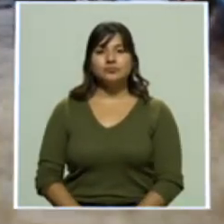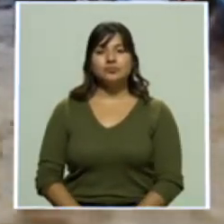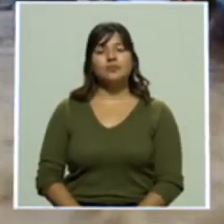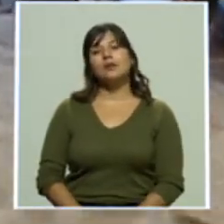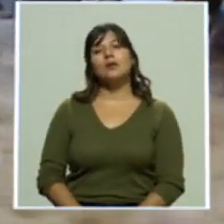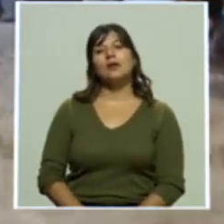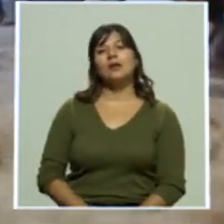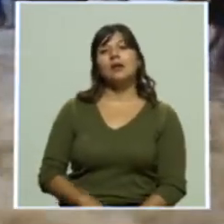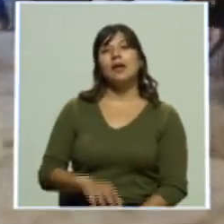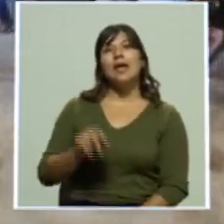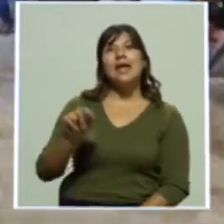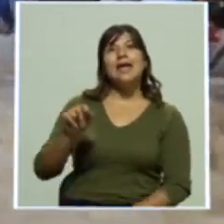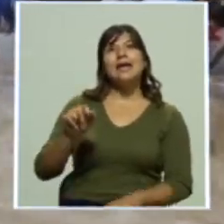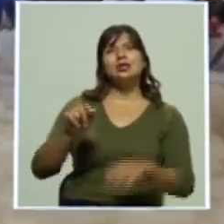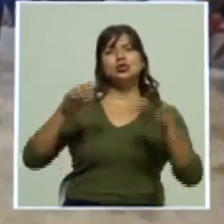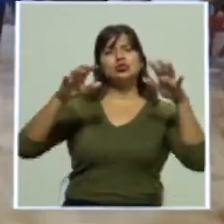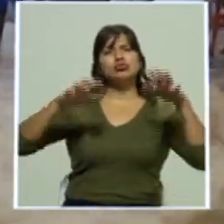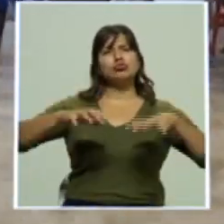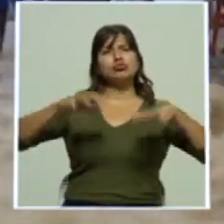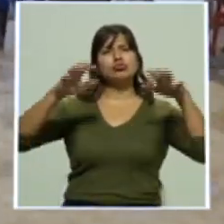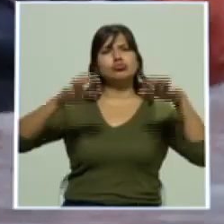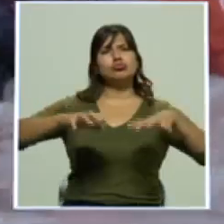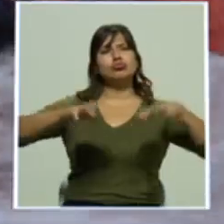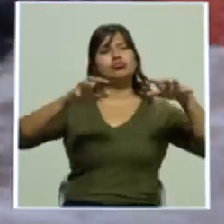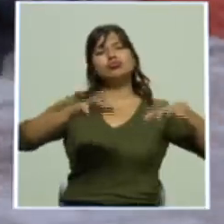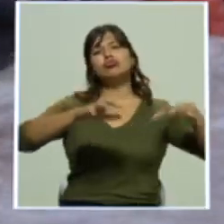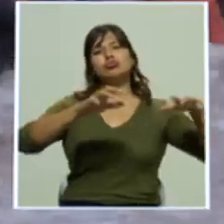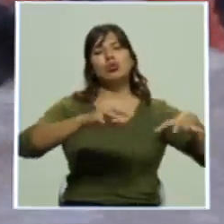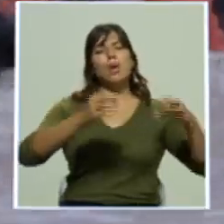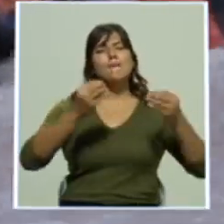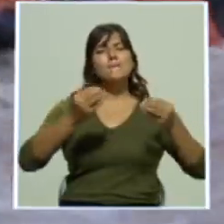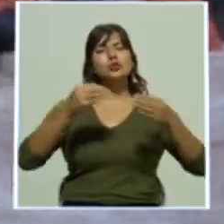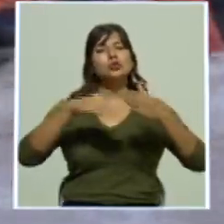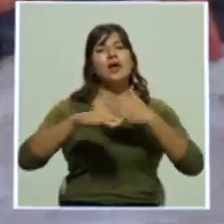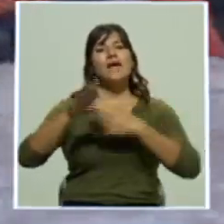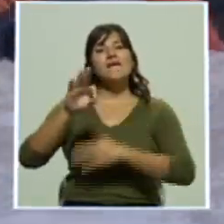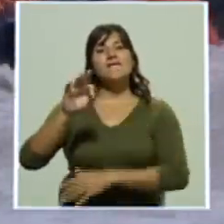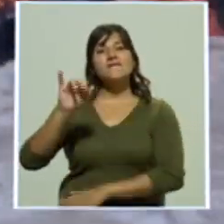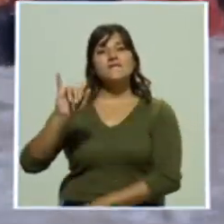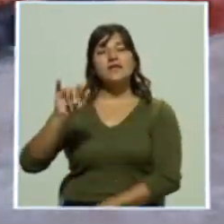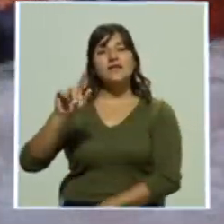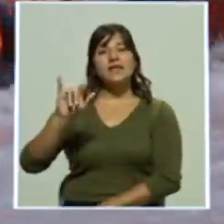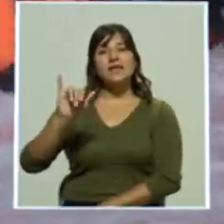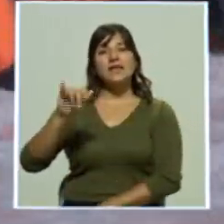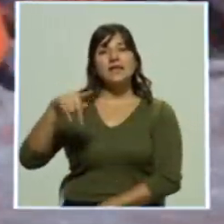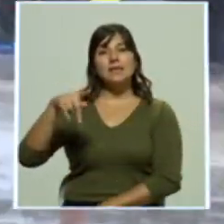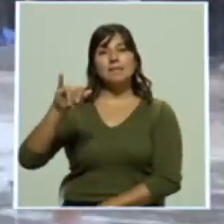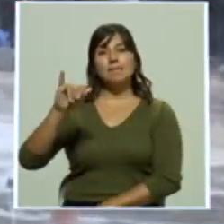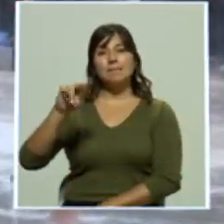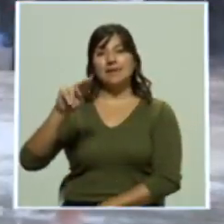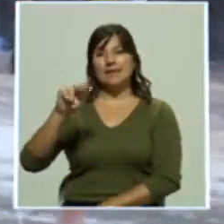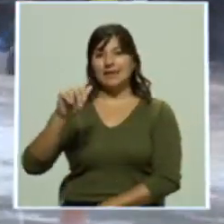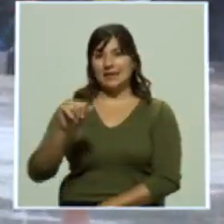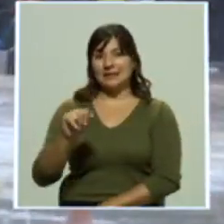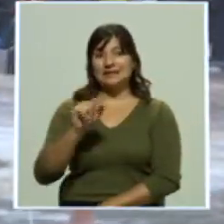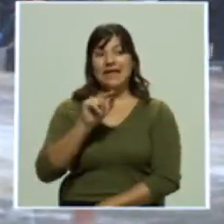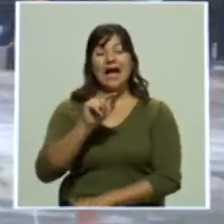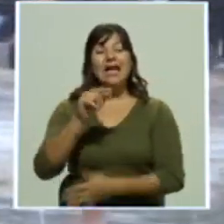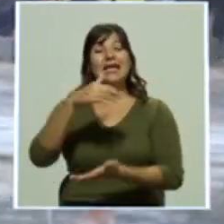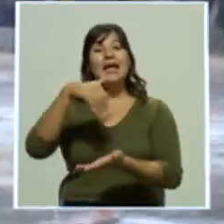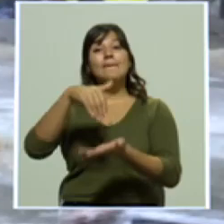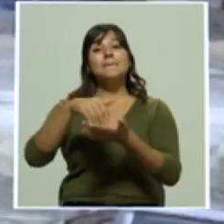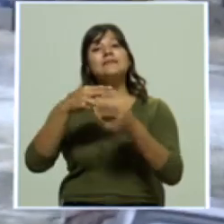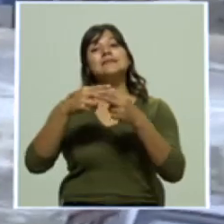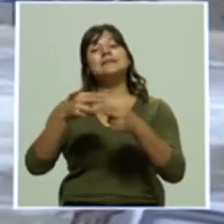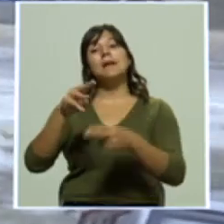Bamco provocó lluvias torrenciales en Filipinas. Muchos barrios de la capital Manila quedaron anegados tras el paso del tifón, que tocó